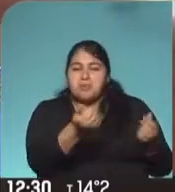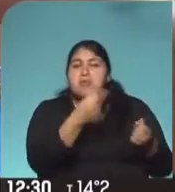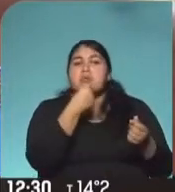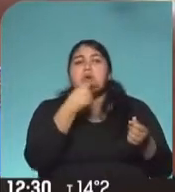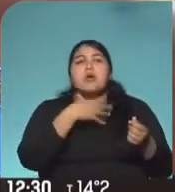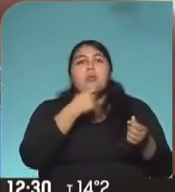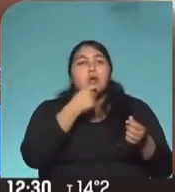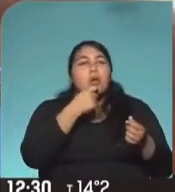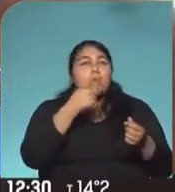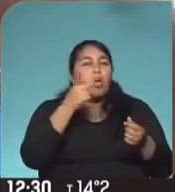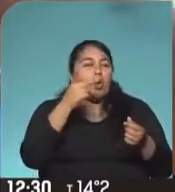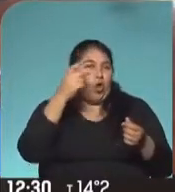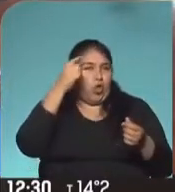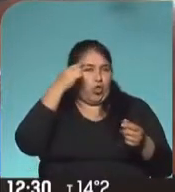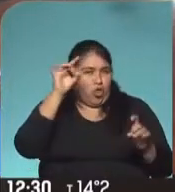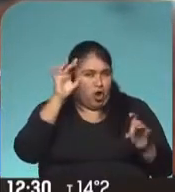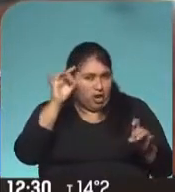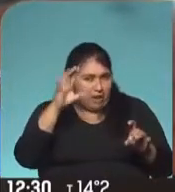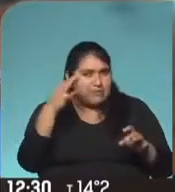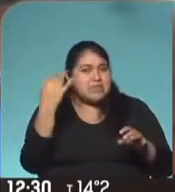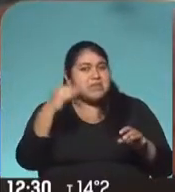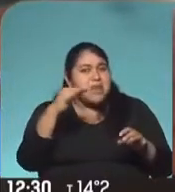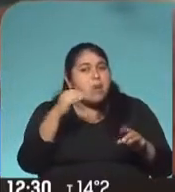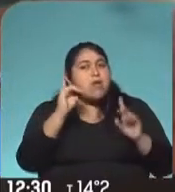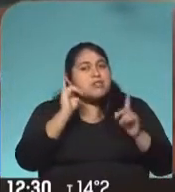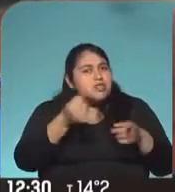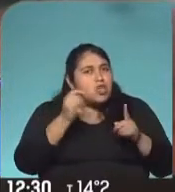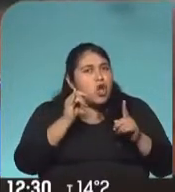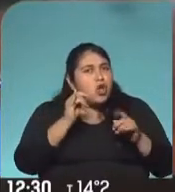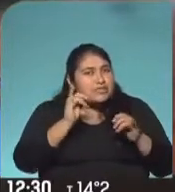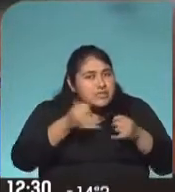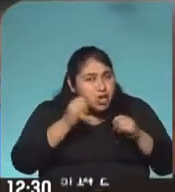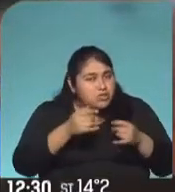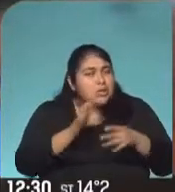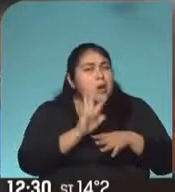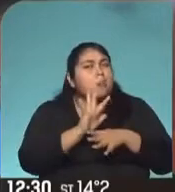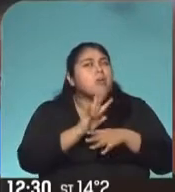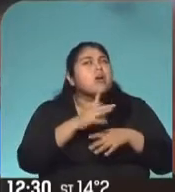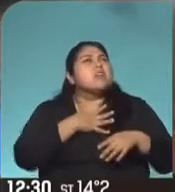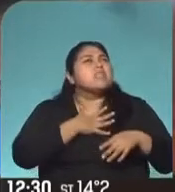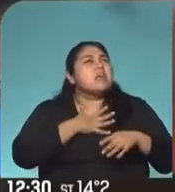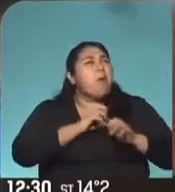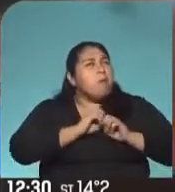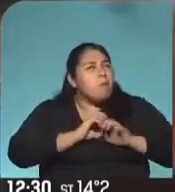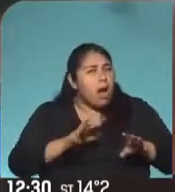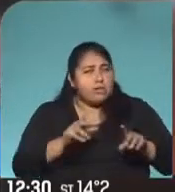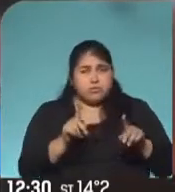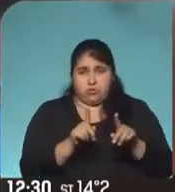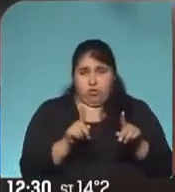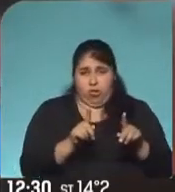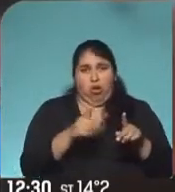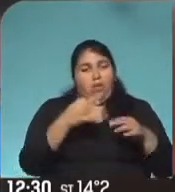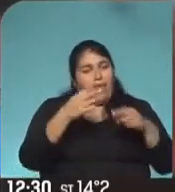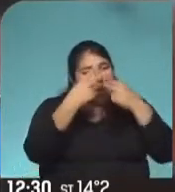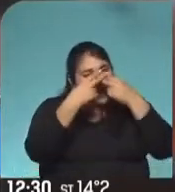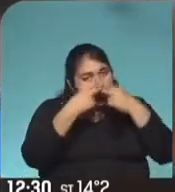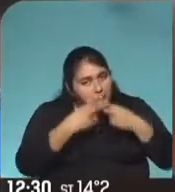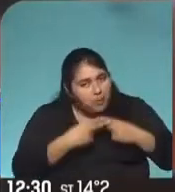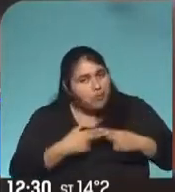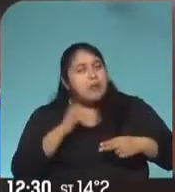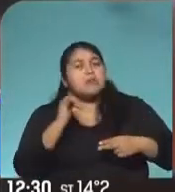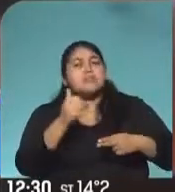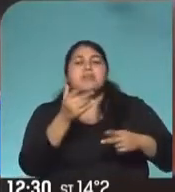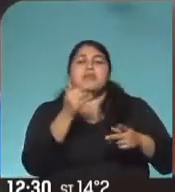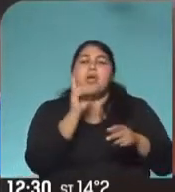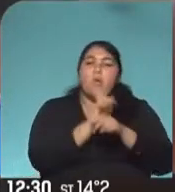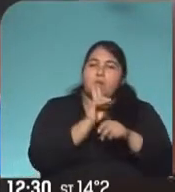cabeza recurrentes no necesariamente tiene que hacerse la película que se trata de algo malo no el contrario hay que hacerse estudios por supuesto tomar todas